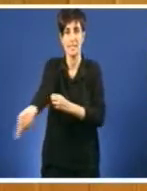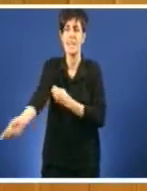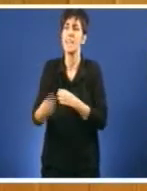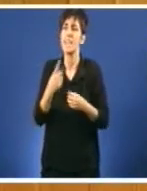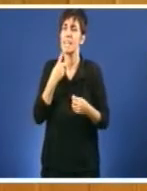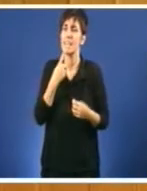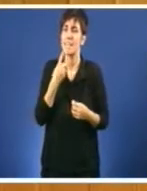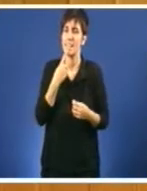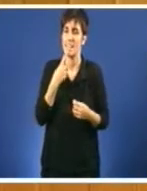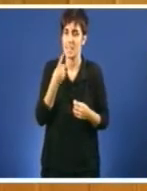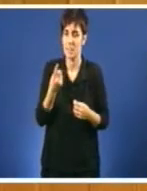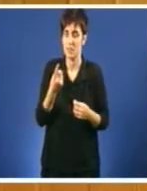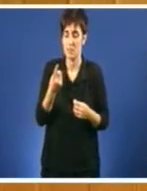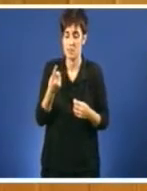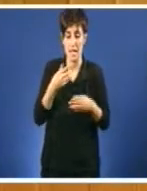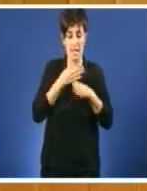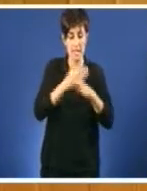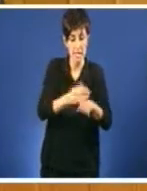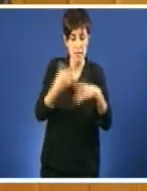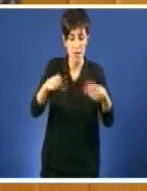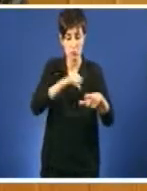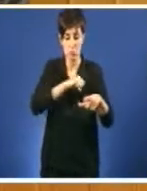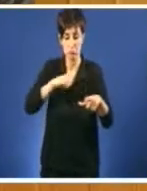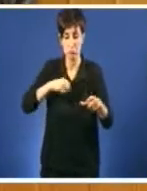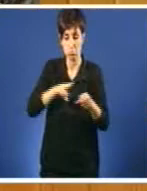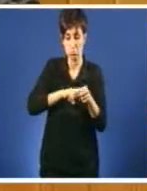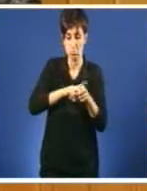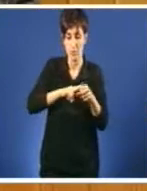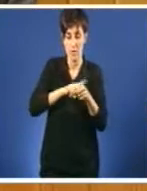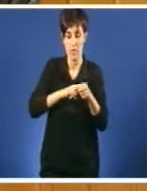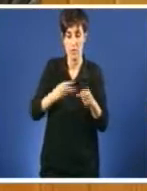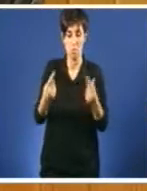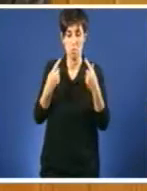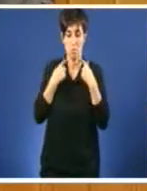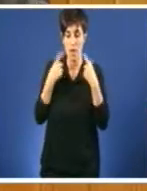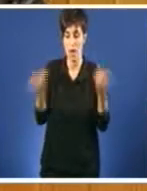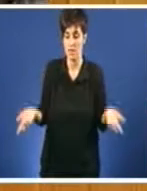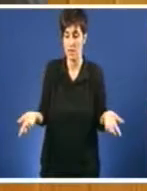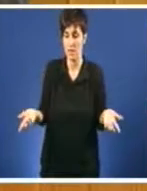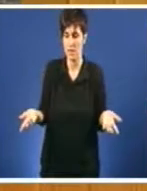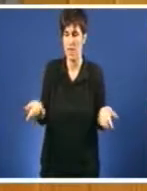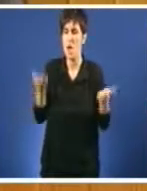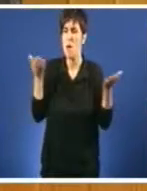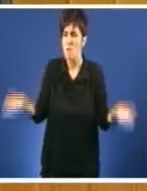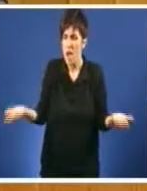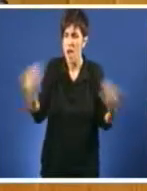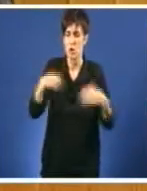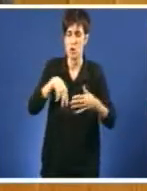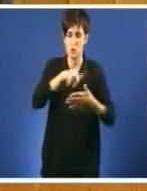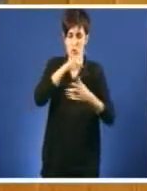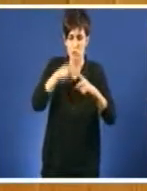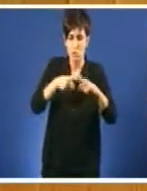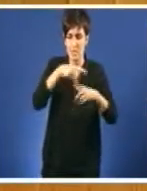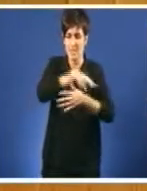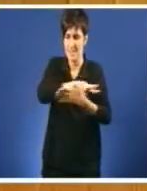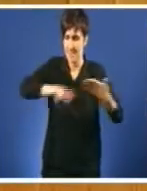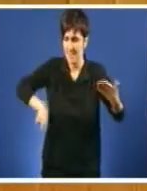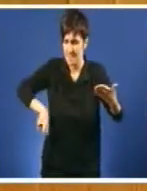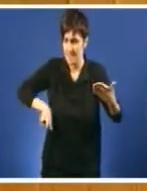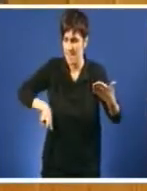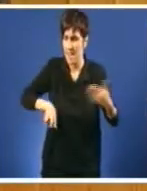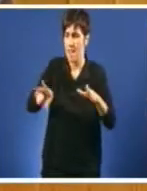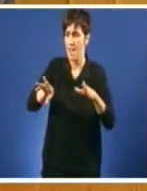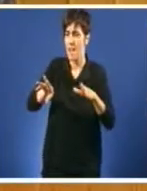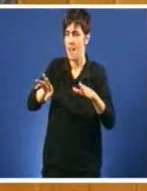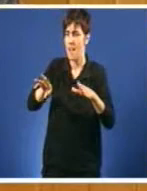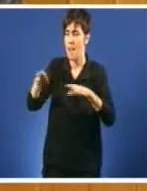as demais perderon. E, en cambio, a Xunta dá por bo que o Goberno central incumpla a lei